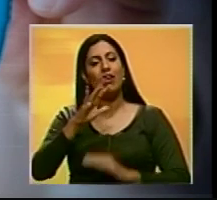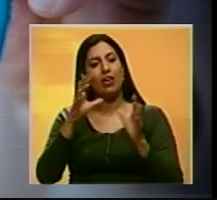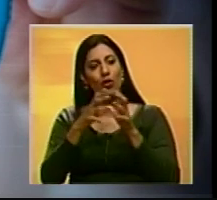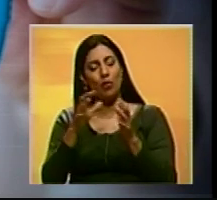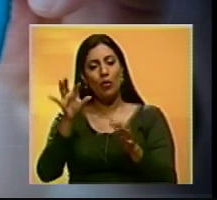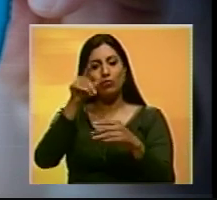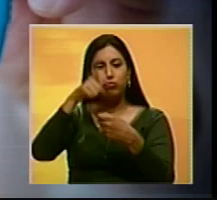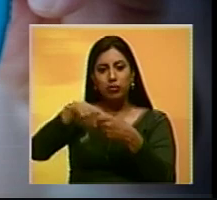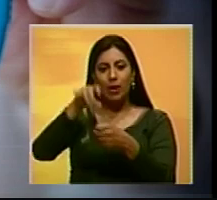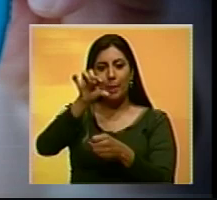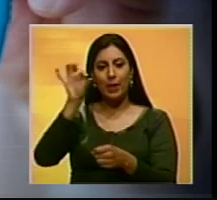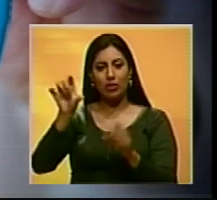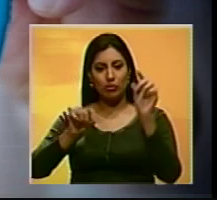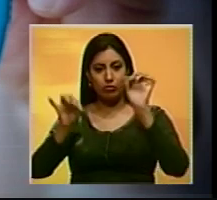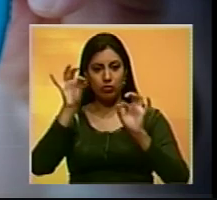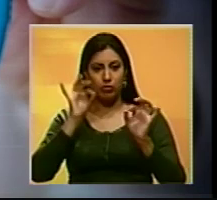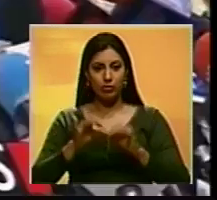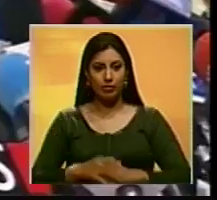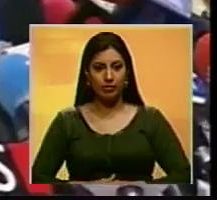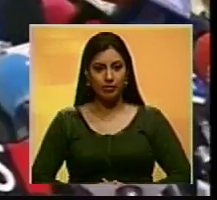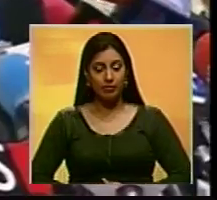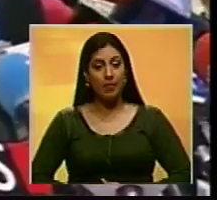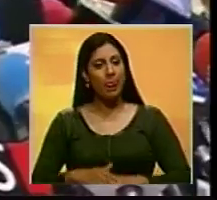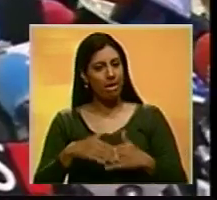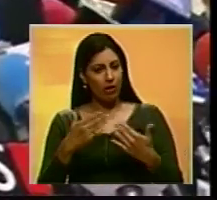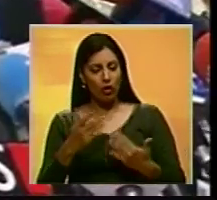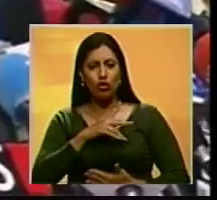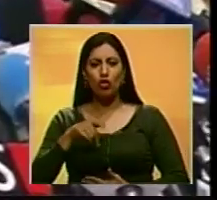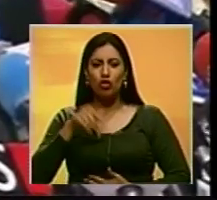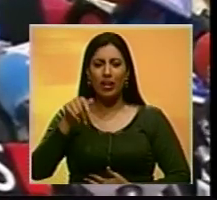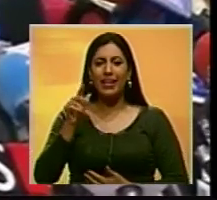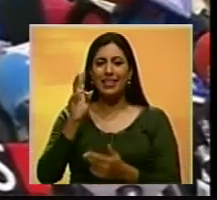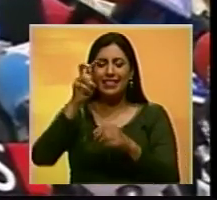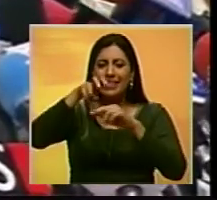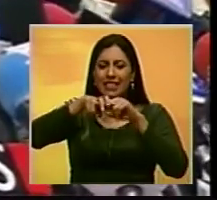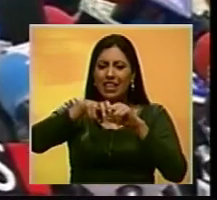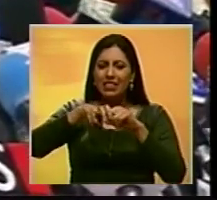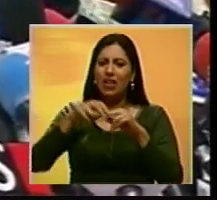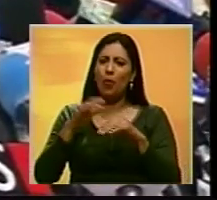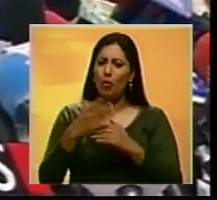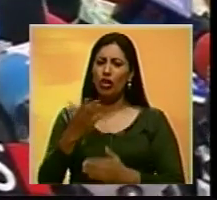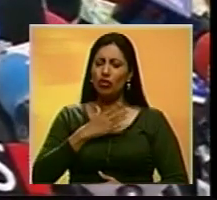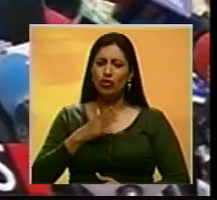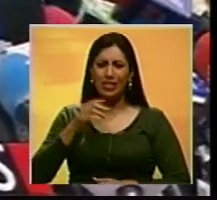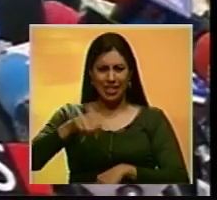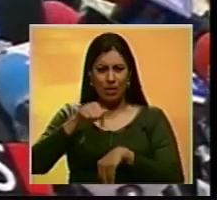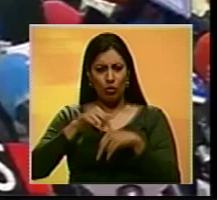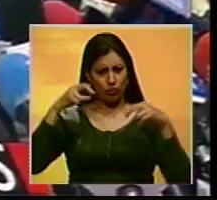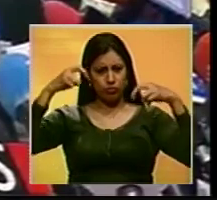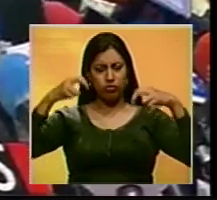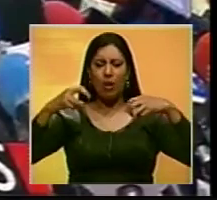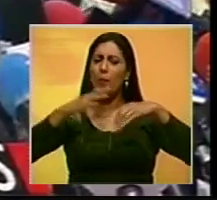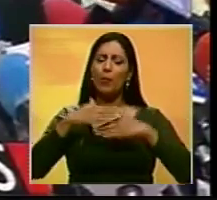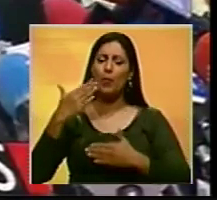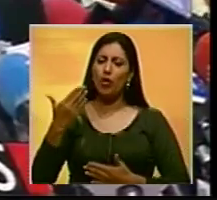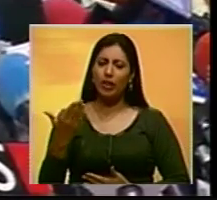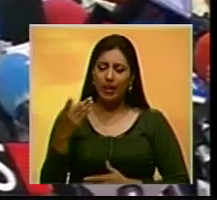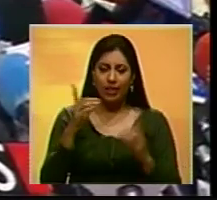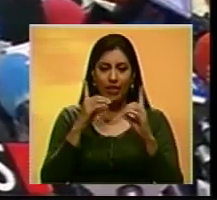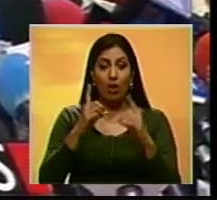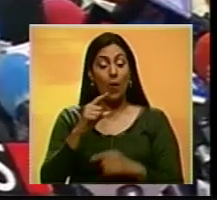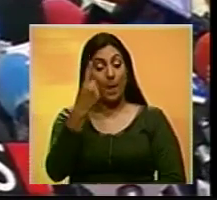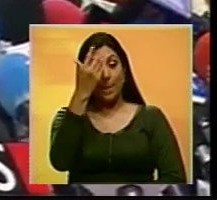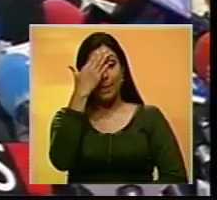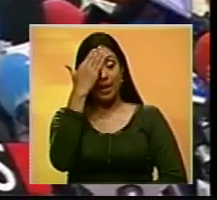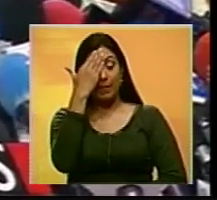de Reclutamiento y Selección. Del por qué vamos a estar allí sentados o por qué en este momento estamos allí sentados. En primer